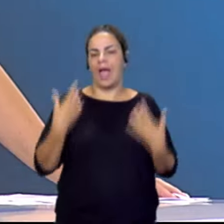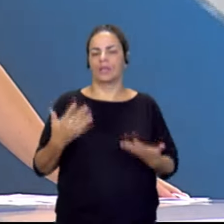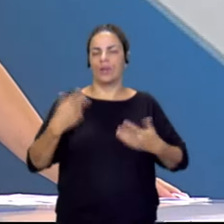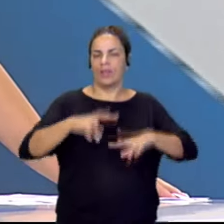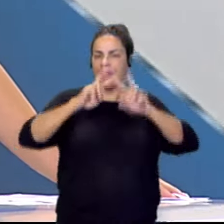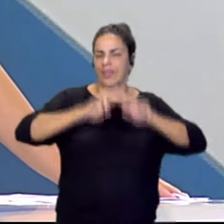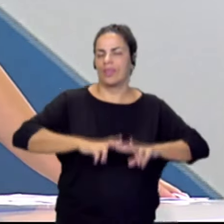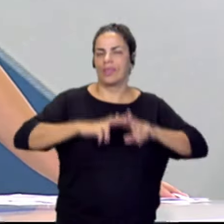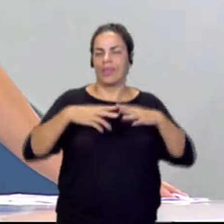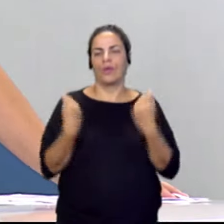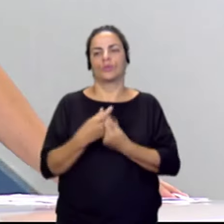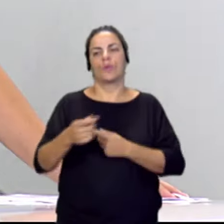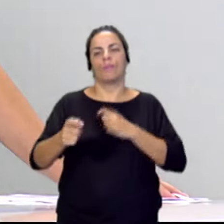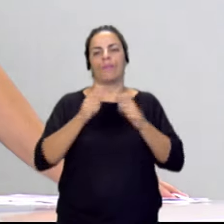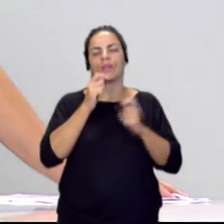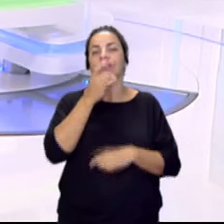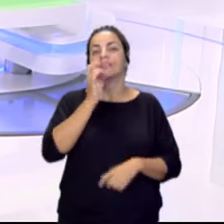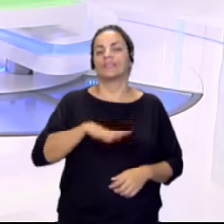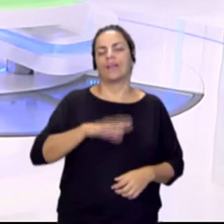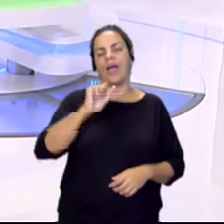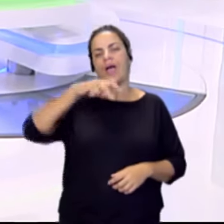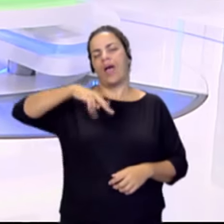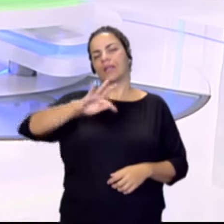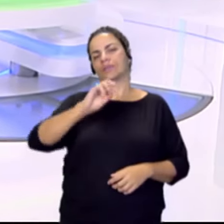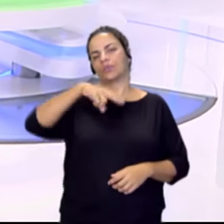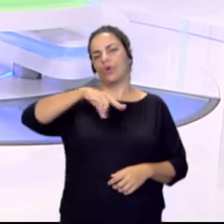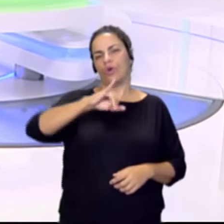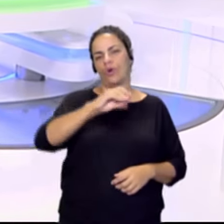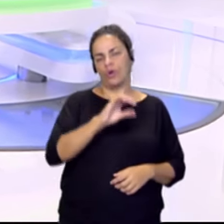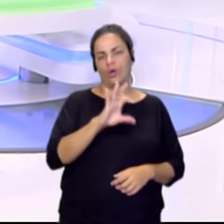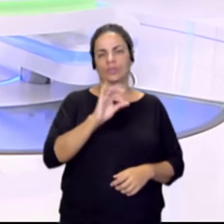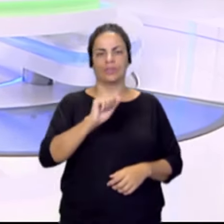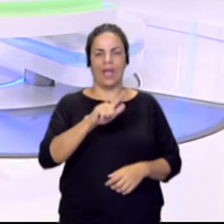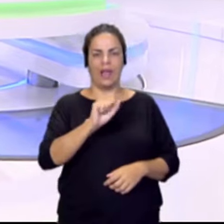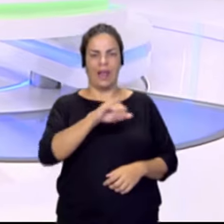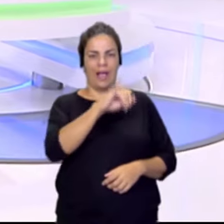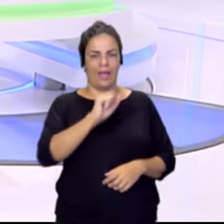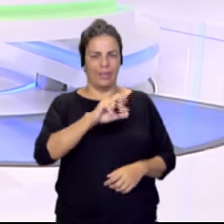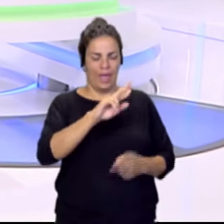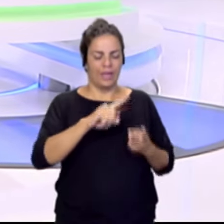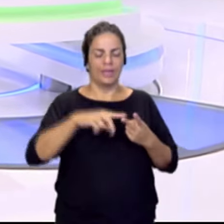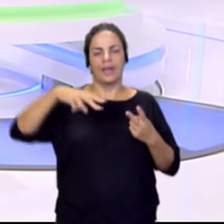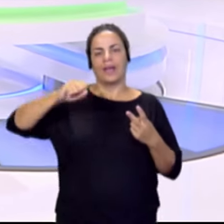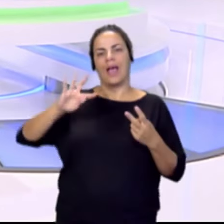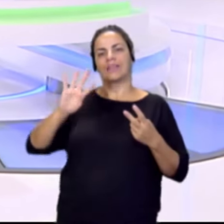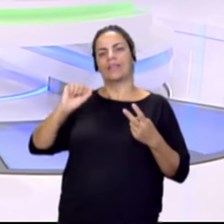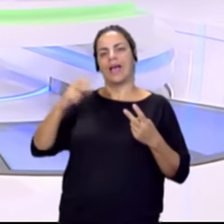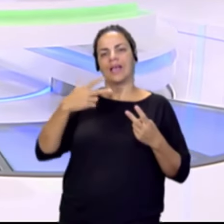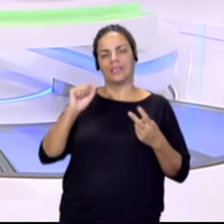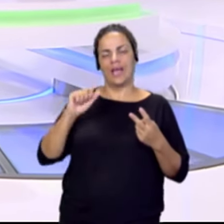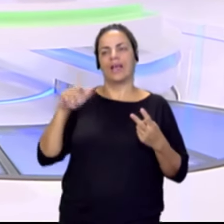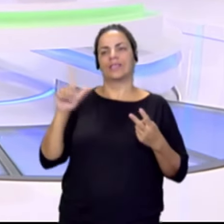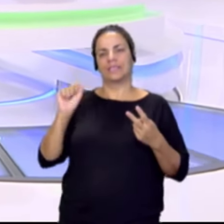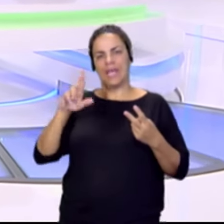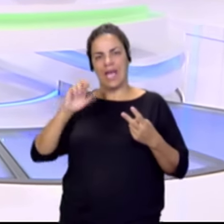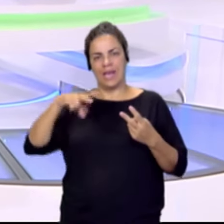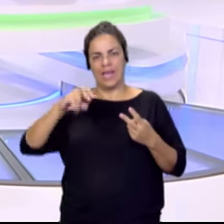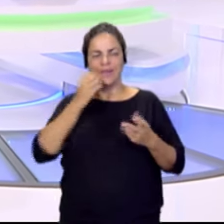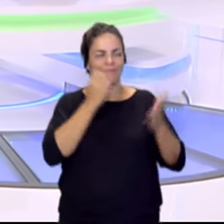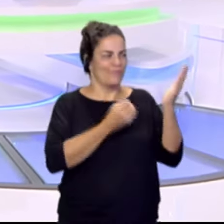con los periodistas. Antonio Salazar, ¿qué tal? Muy buenos días. Buenos días, Pilar. Y Natacha Llarena. Buenos días. ¿Qué tal? ¿Cómo se presenta el día? A ver, vamos a ver qué titulares vamos